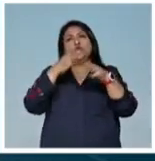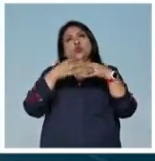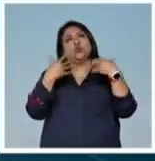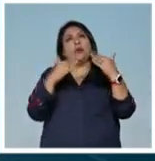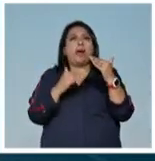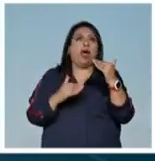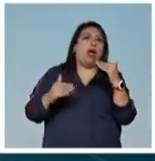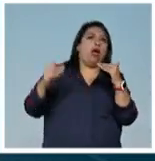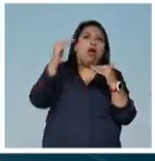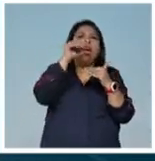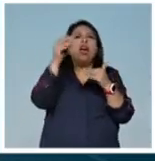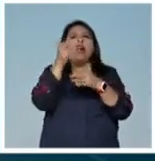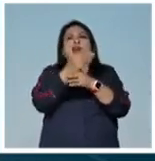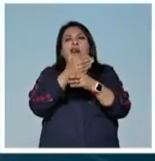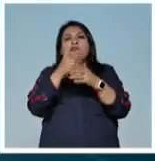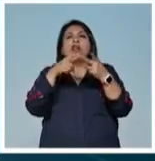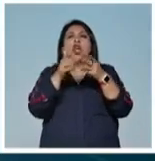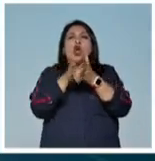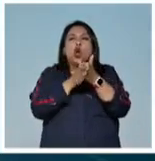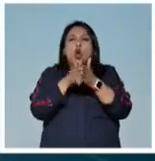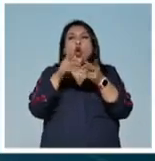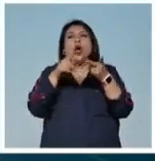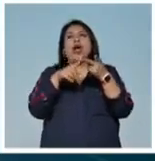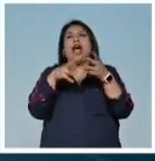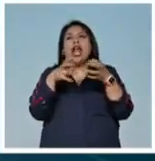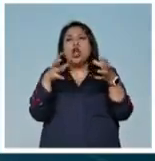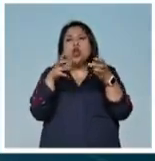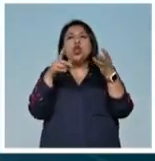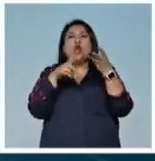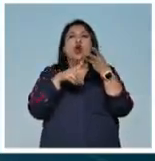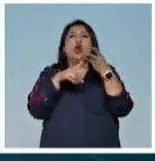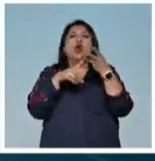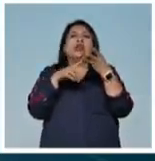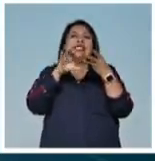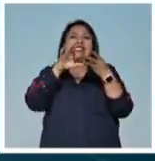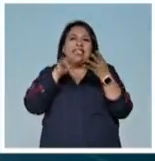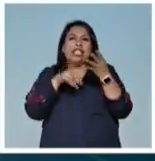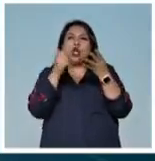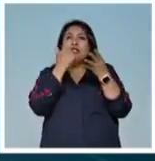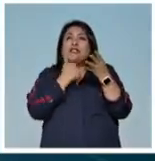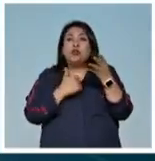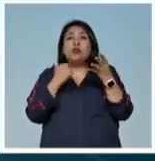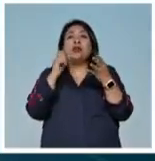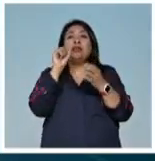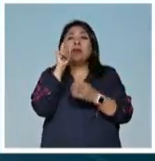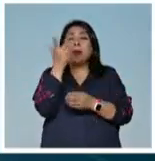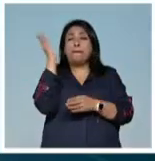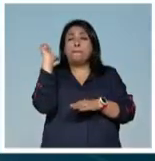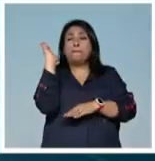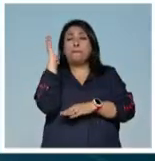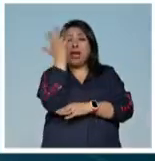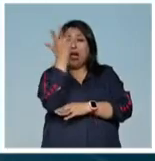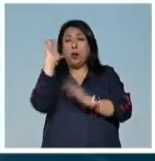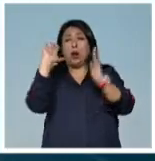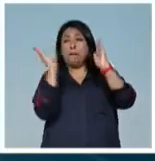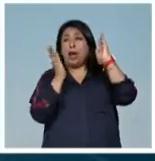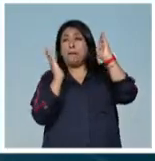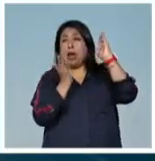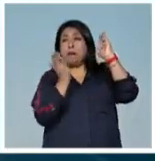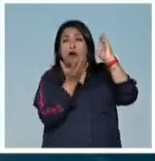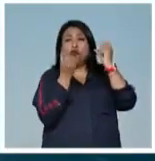las tradicionales café, cocoa, algodón, cítricos y azúcar, la deforestación vertiginosa de la selva